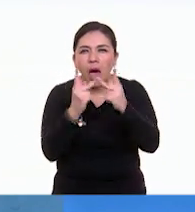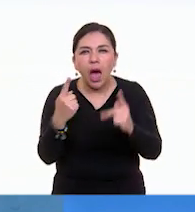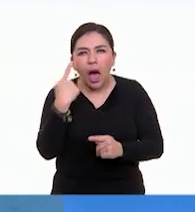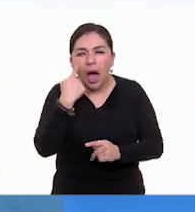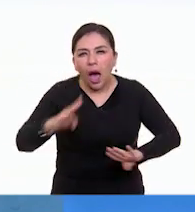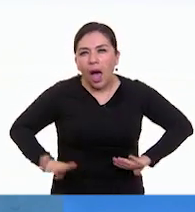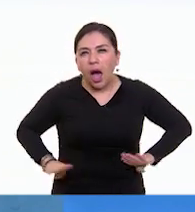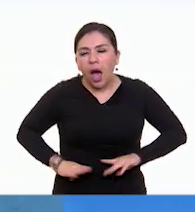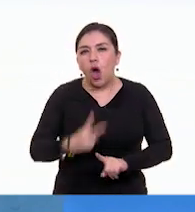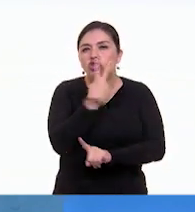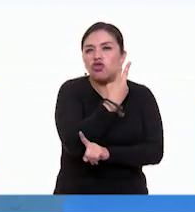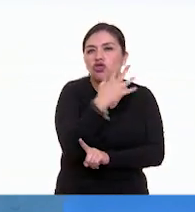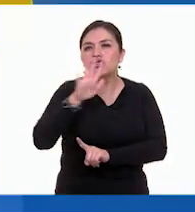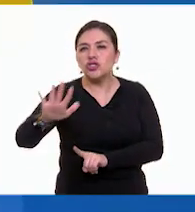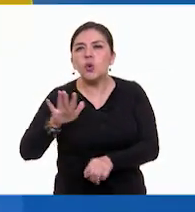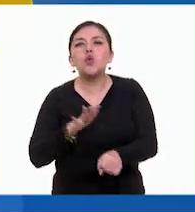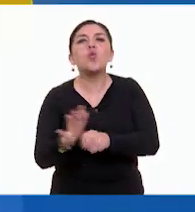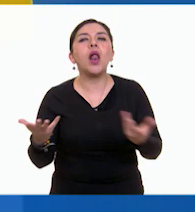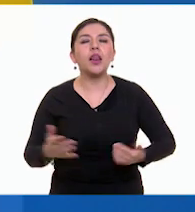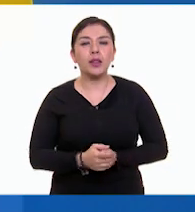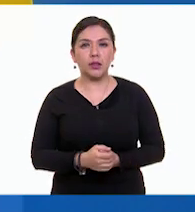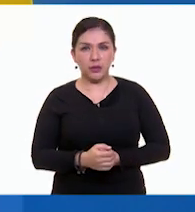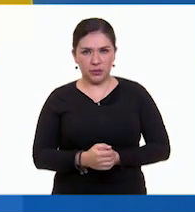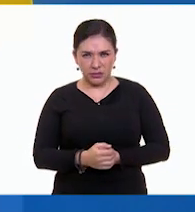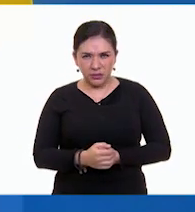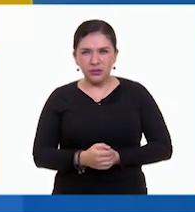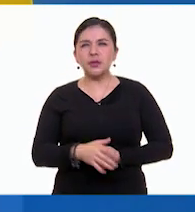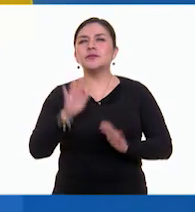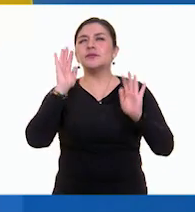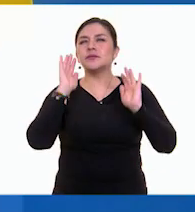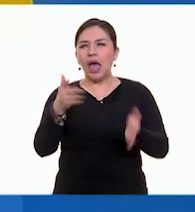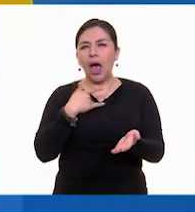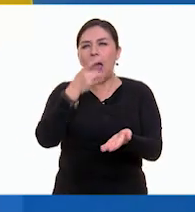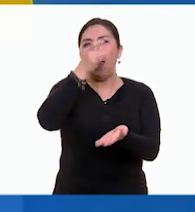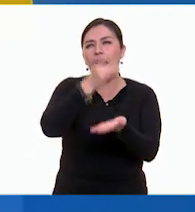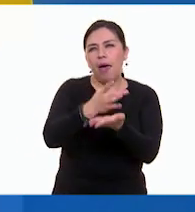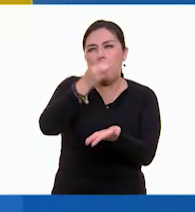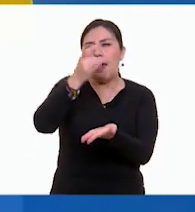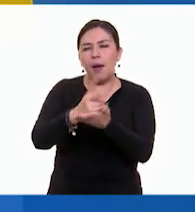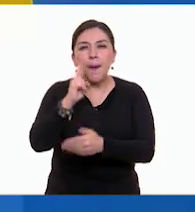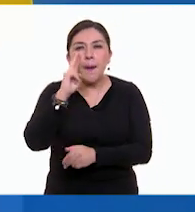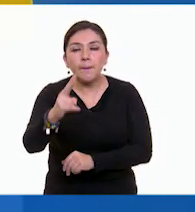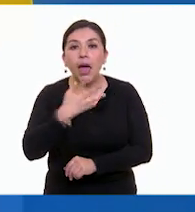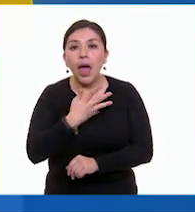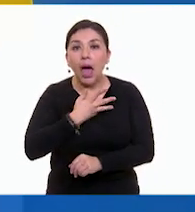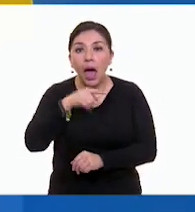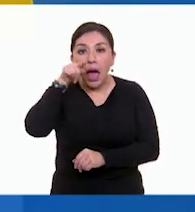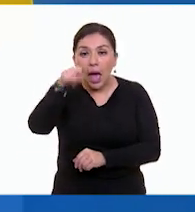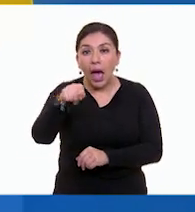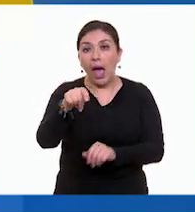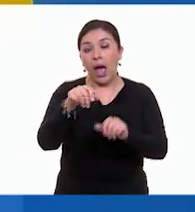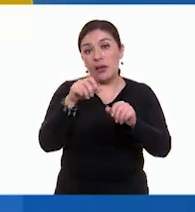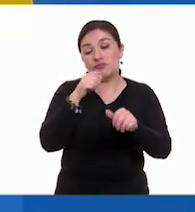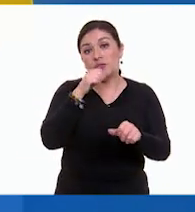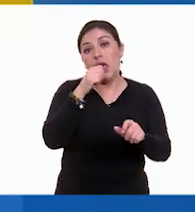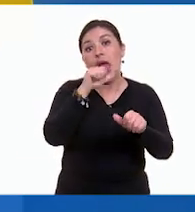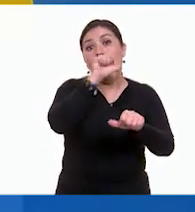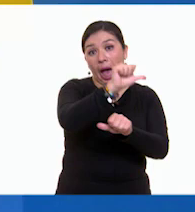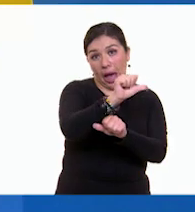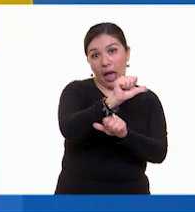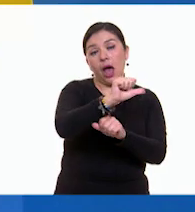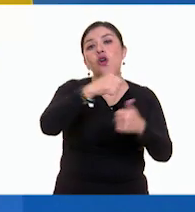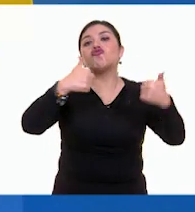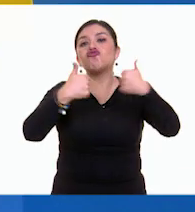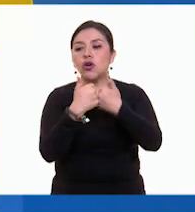a 2 y a 5? Maestra, ya identifica los múltiplos que aparecen en el recuadro de los múltiplos de 2 y que